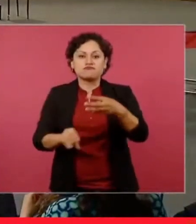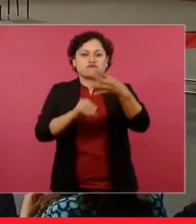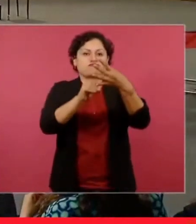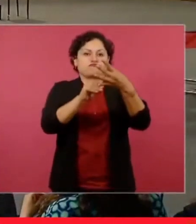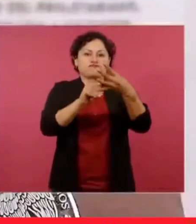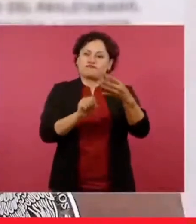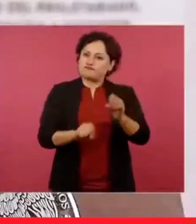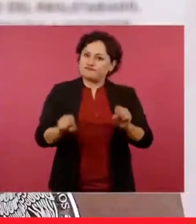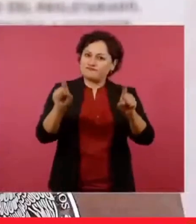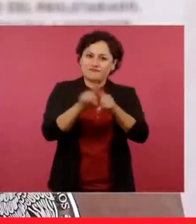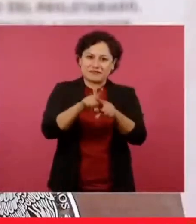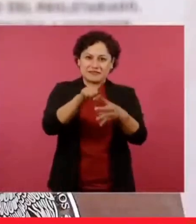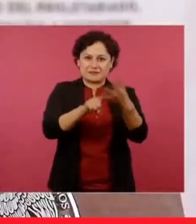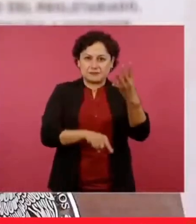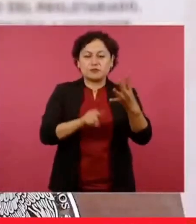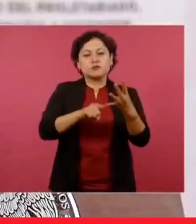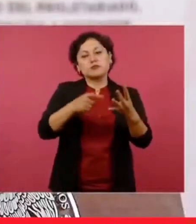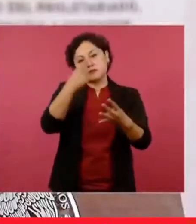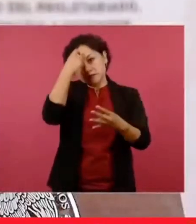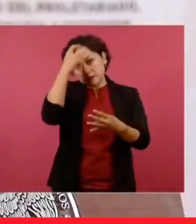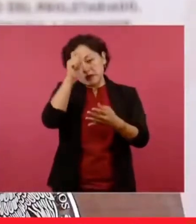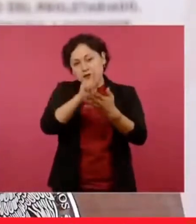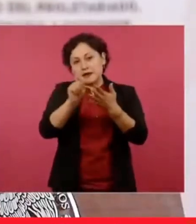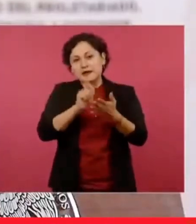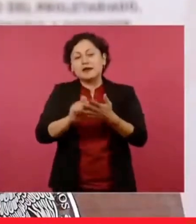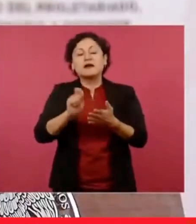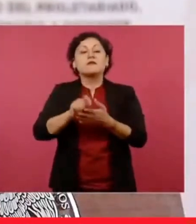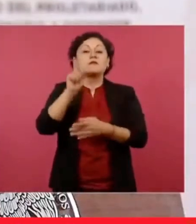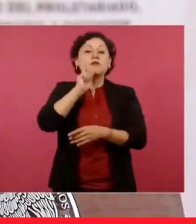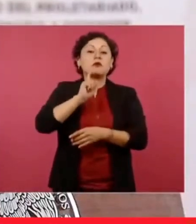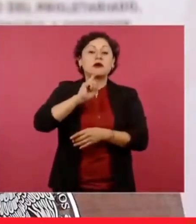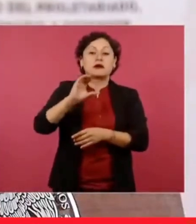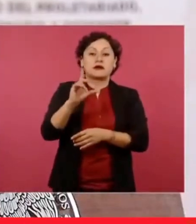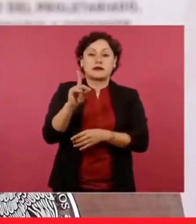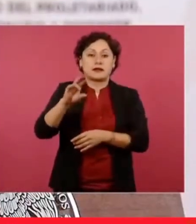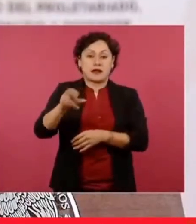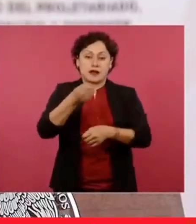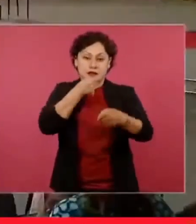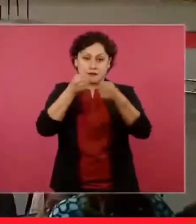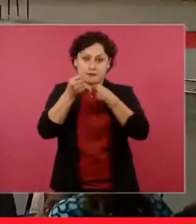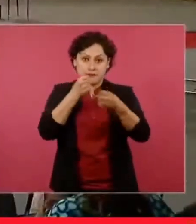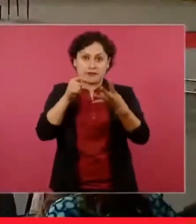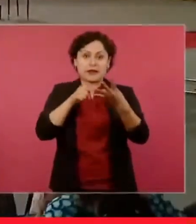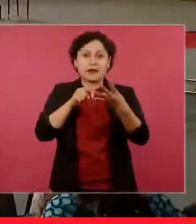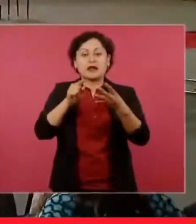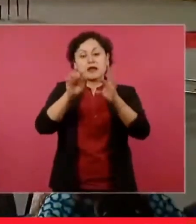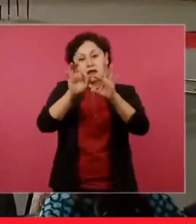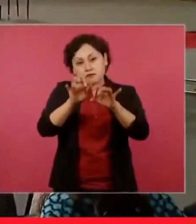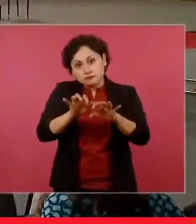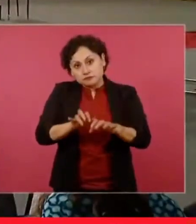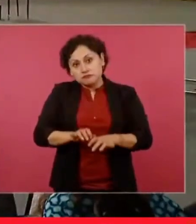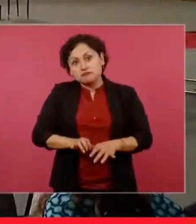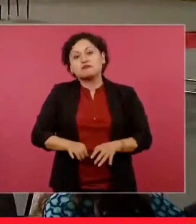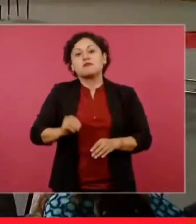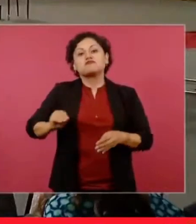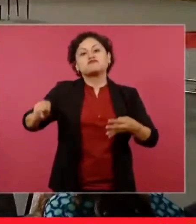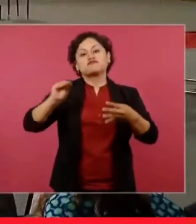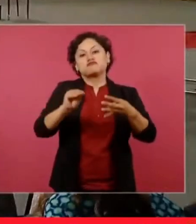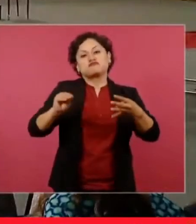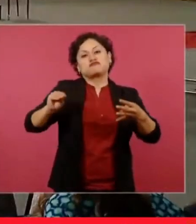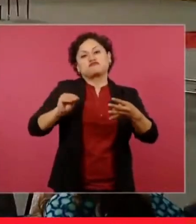aclara que se trata de una segunda investigación que realizó la DEA en la que busca involucrar al presidente de México con supuestos